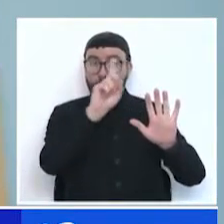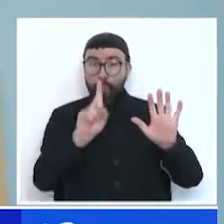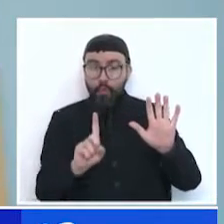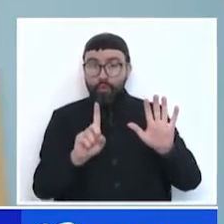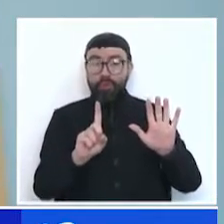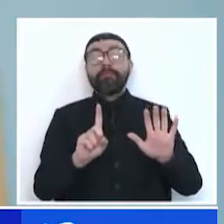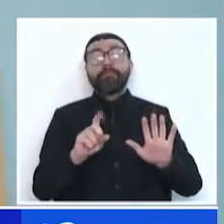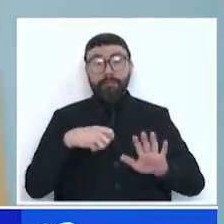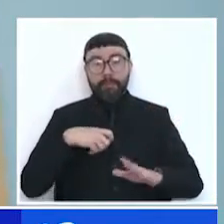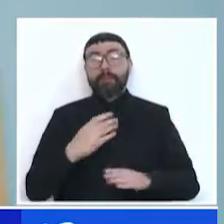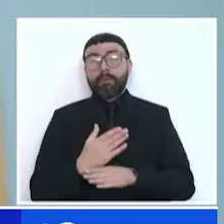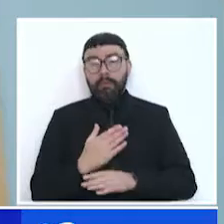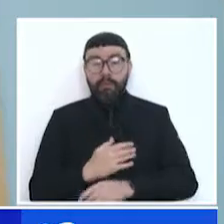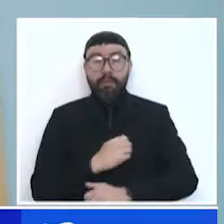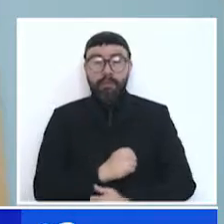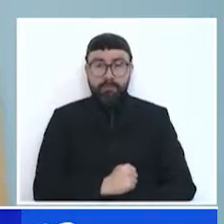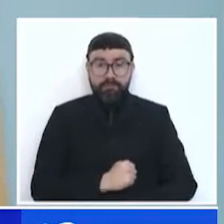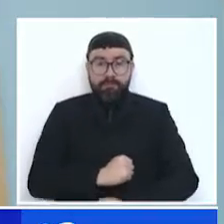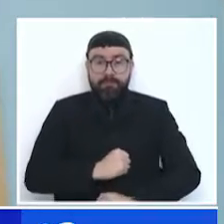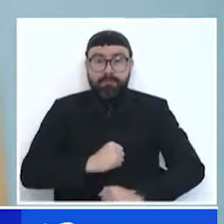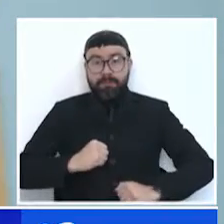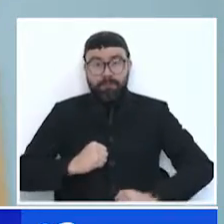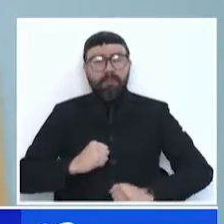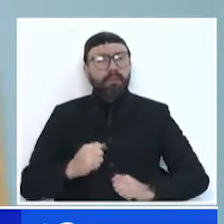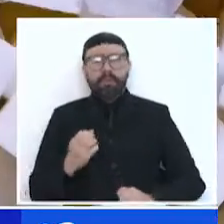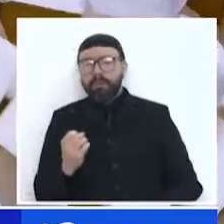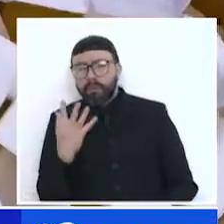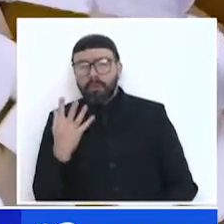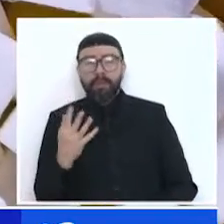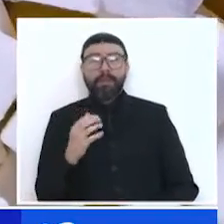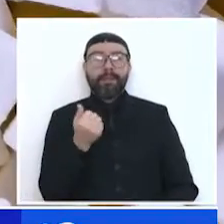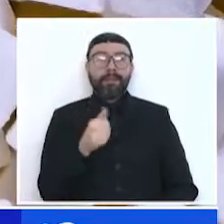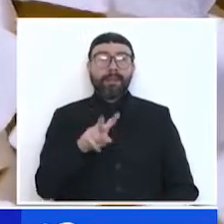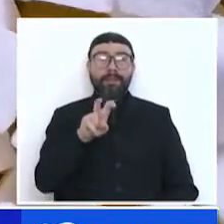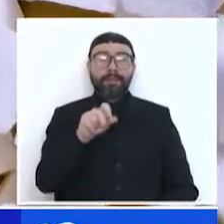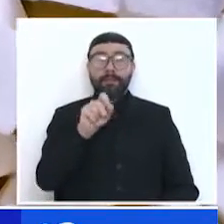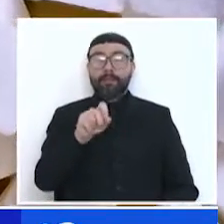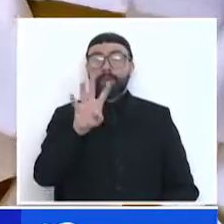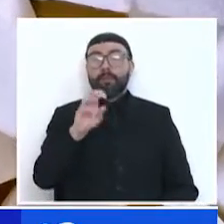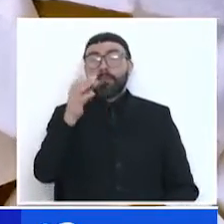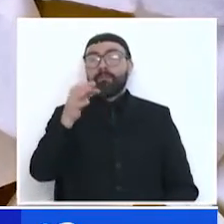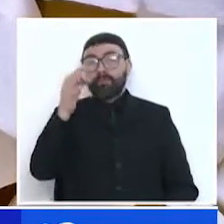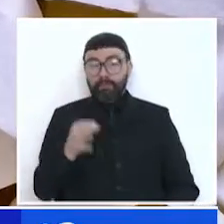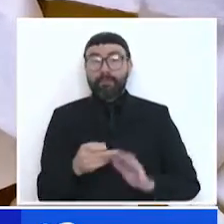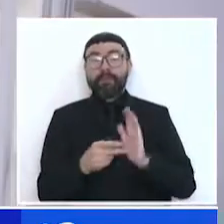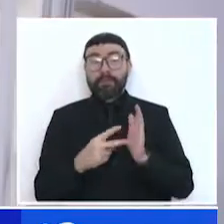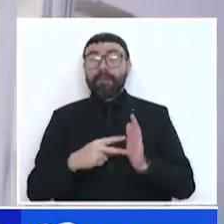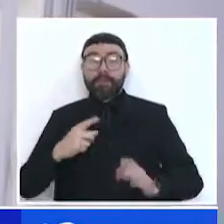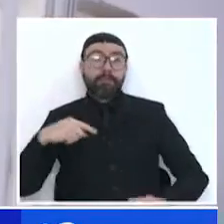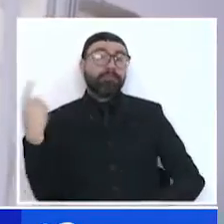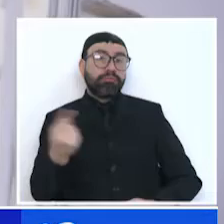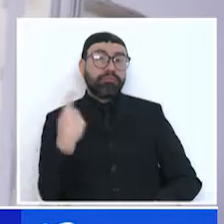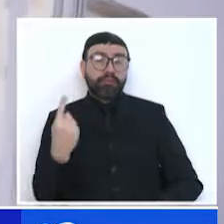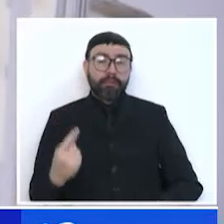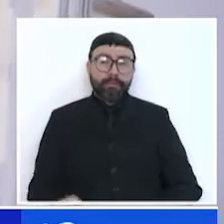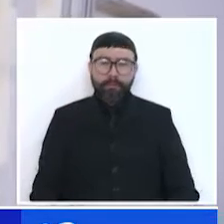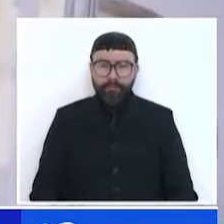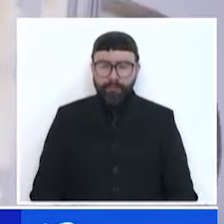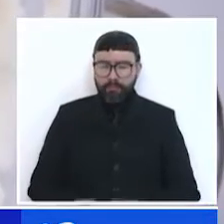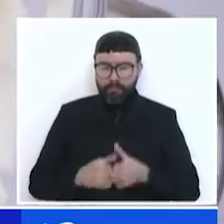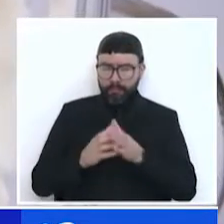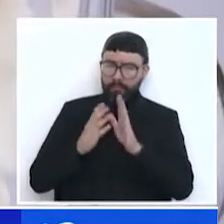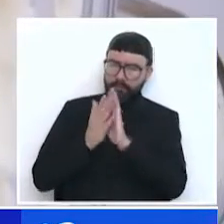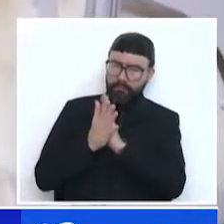problemas con su peso. Esto representa el 17.9% de nuestra población. Según reveló la Encuesta Nacional